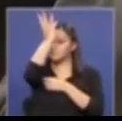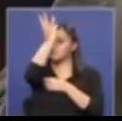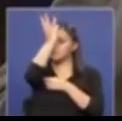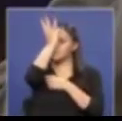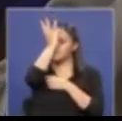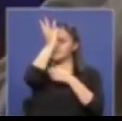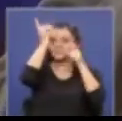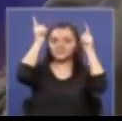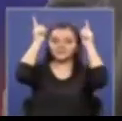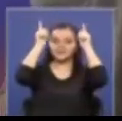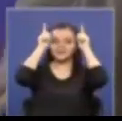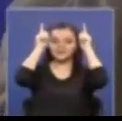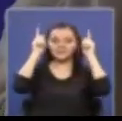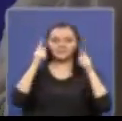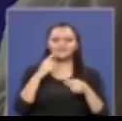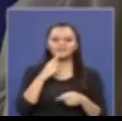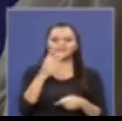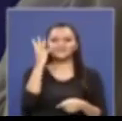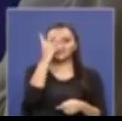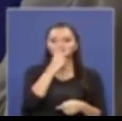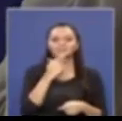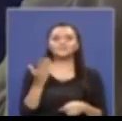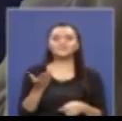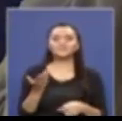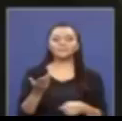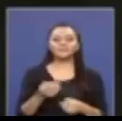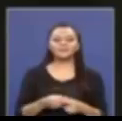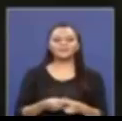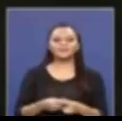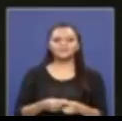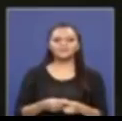que nos visita una princesa guapísima. ¿Ah?